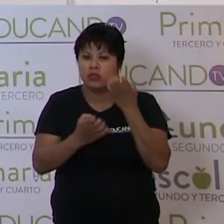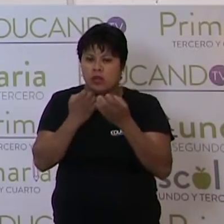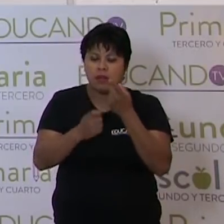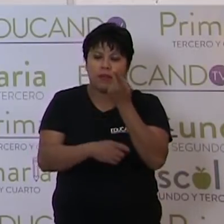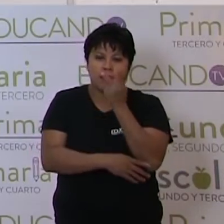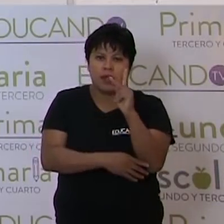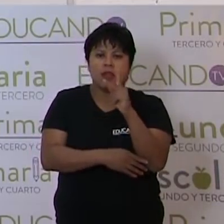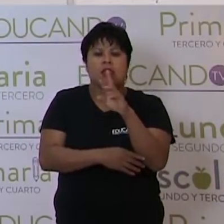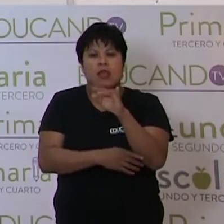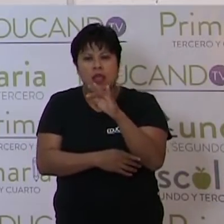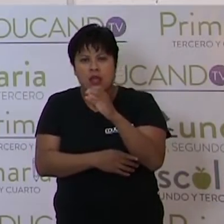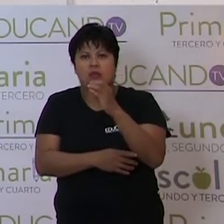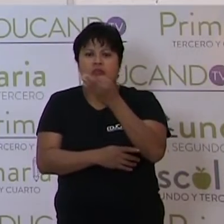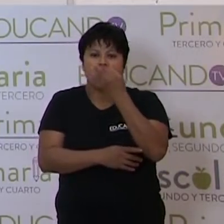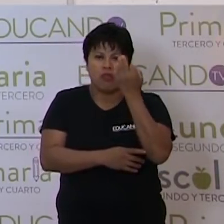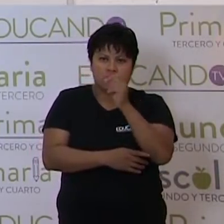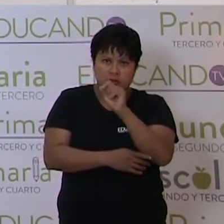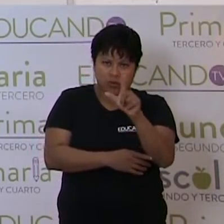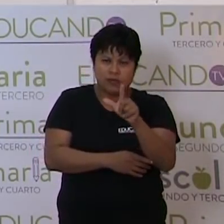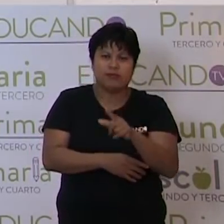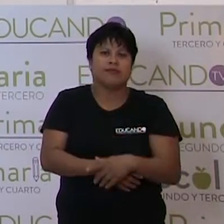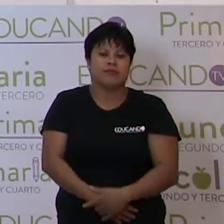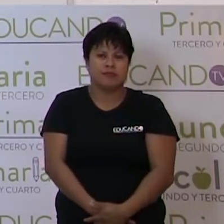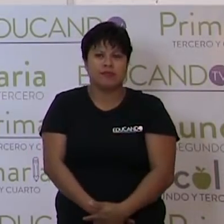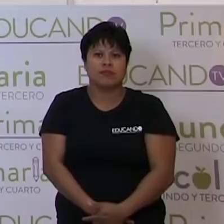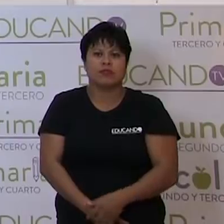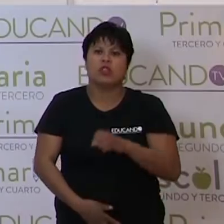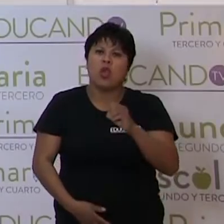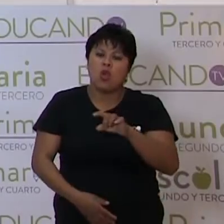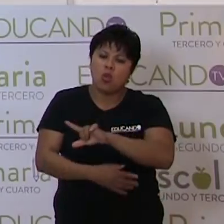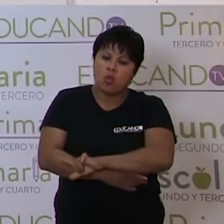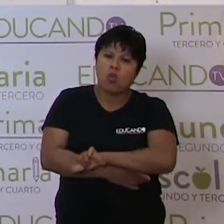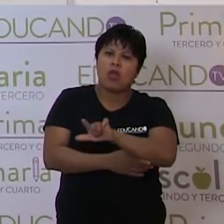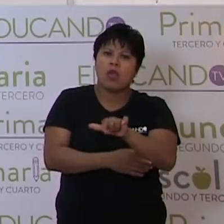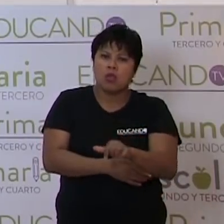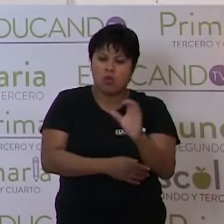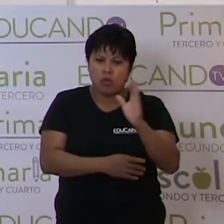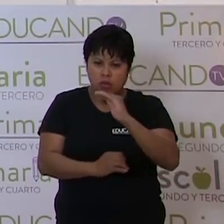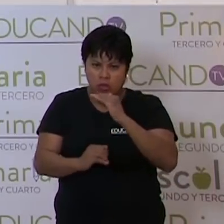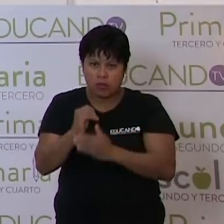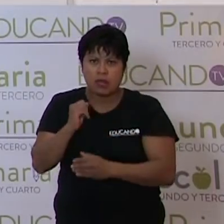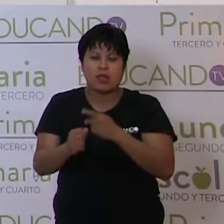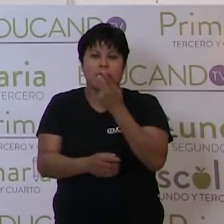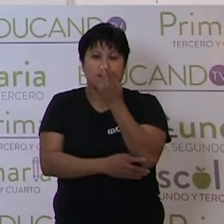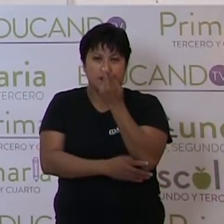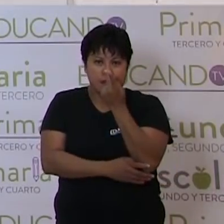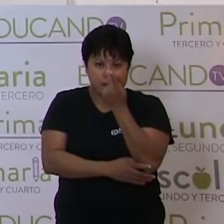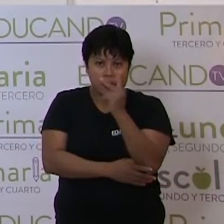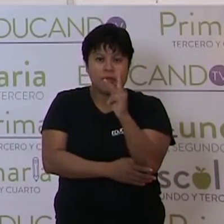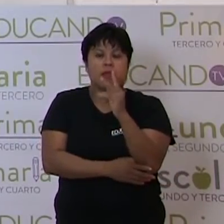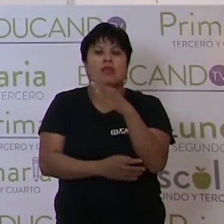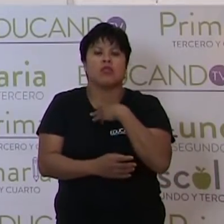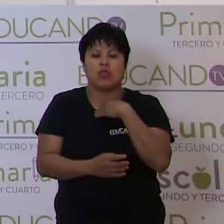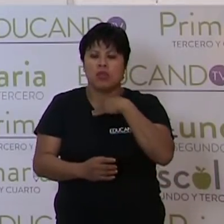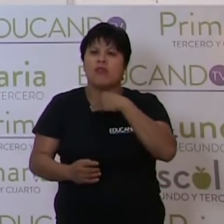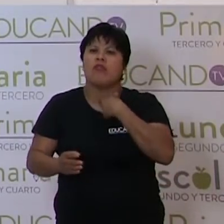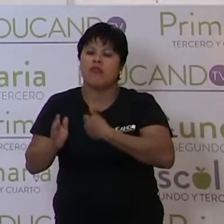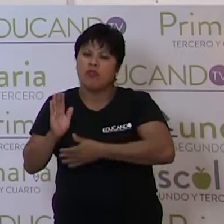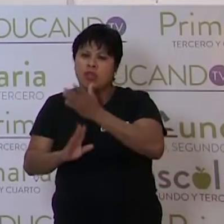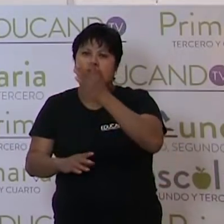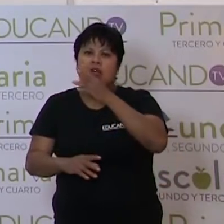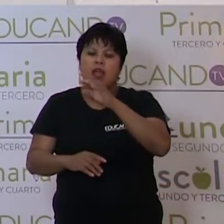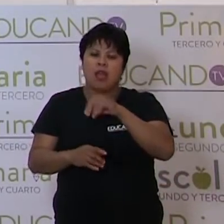primaria Ricardo Flores Magón, por ejemplo. O luego de que terminé la primaria, me fui a la telesecundaria